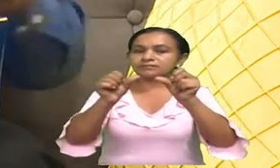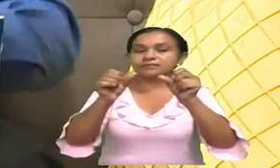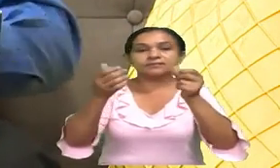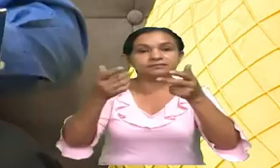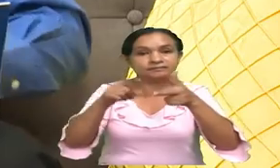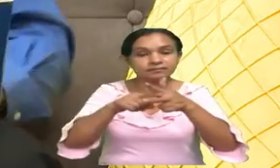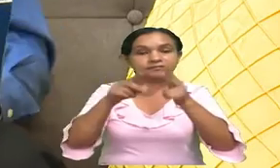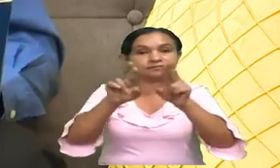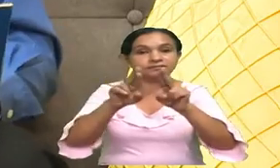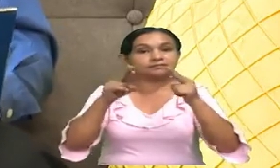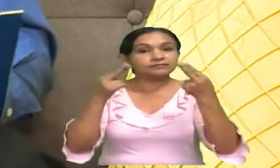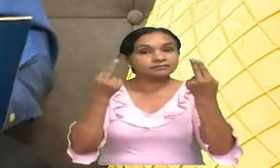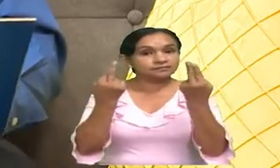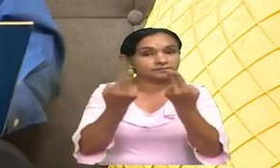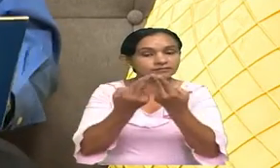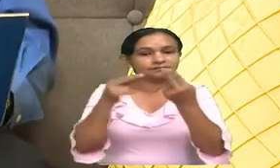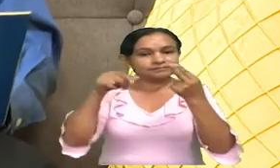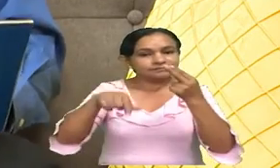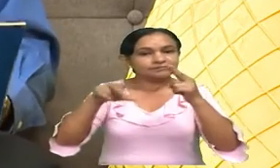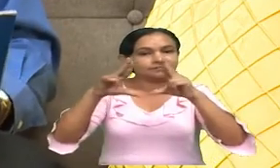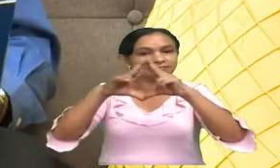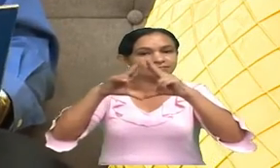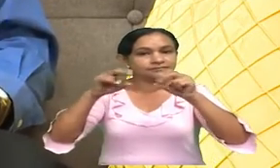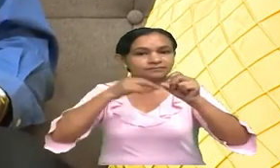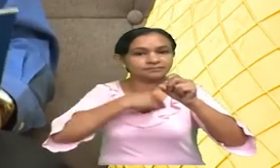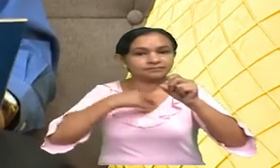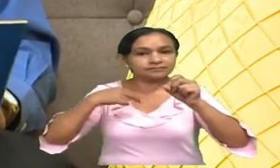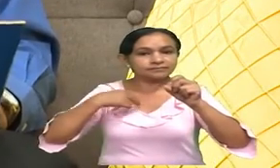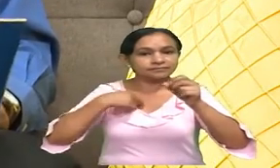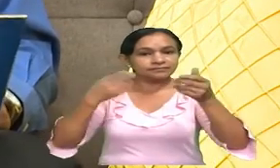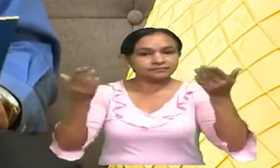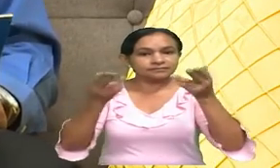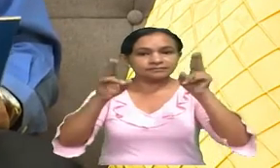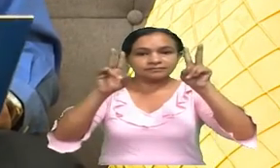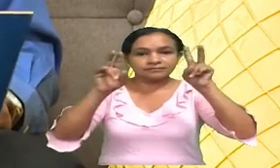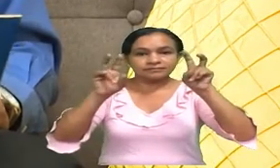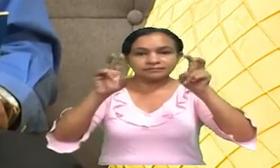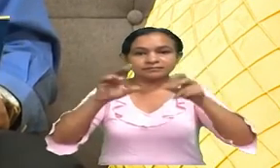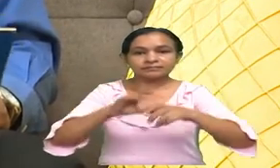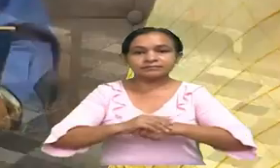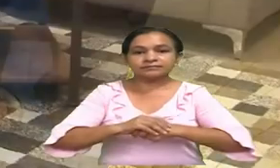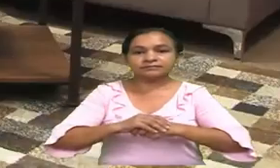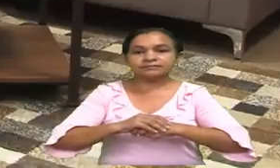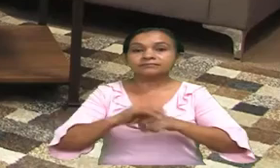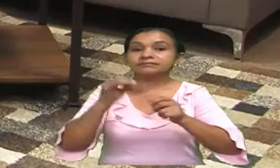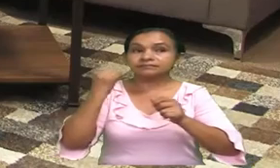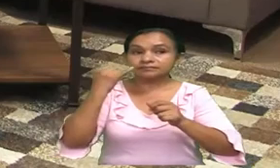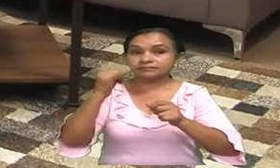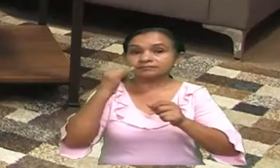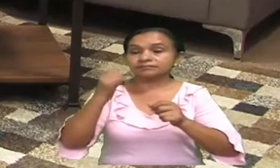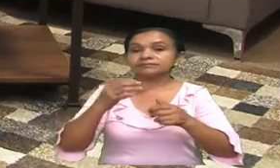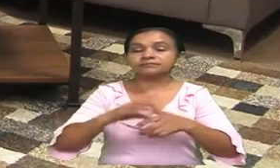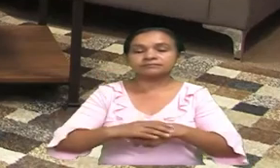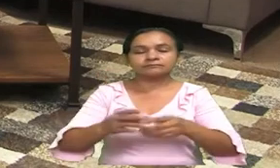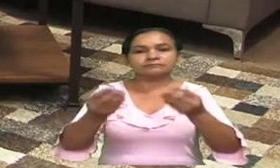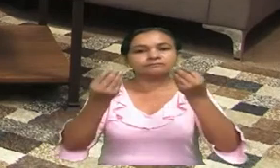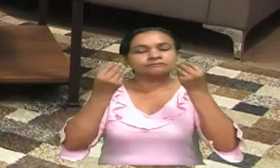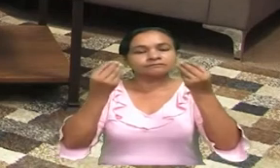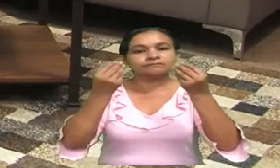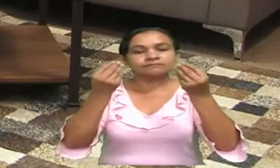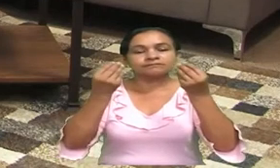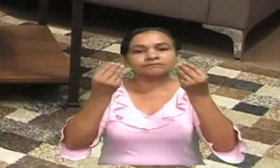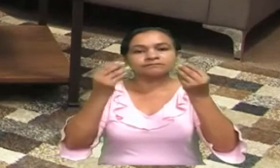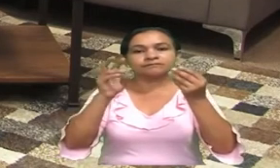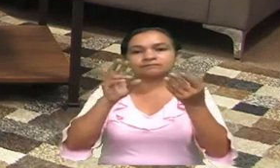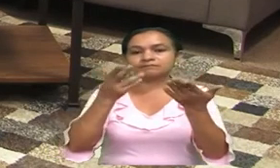partir de este encuentro que se realizó en nuestro país, ¿cuáles fueron los retos planteados sobre el tema? Sí, en... hay muchos retos, ¿verdad?